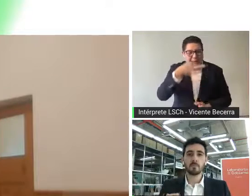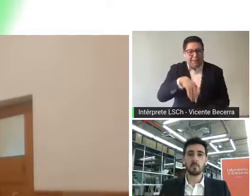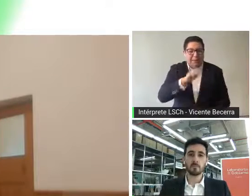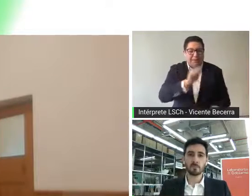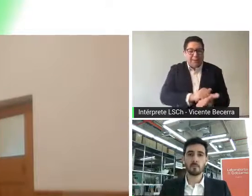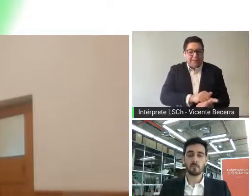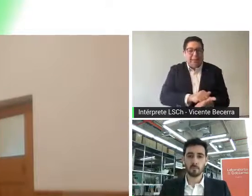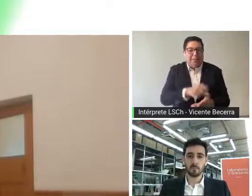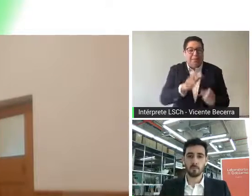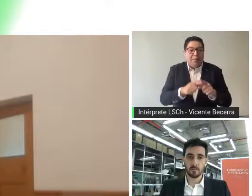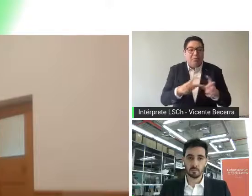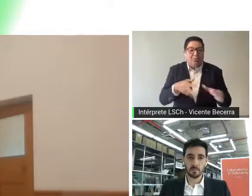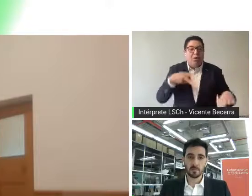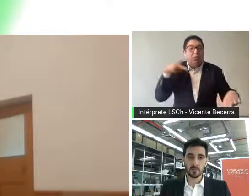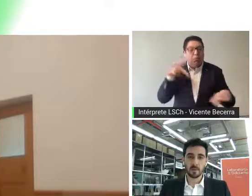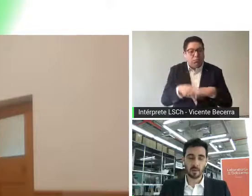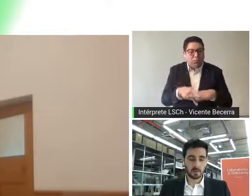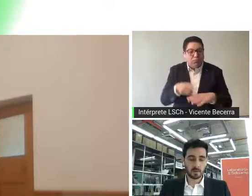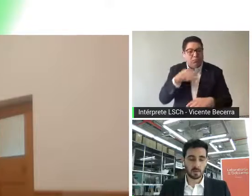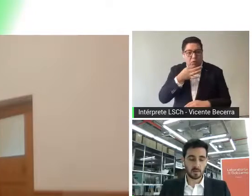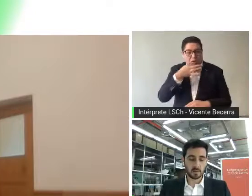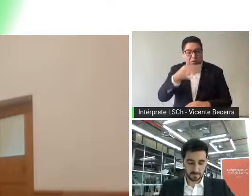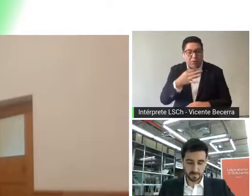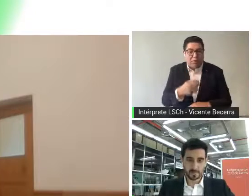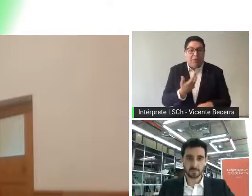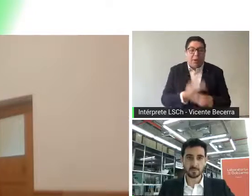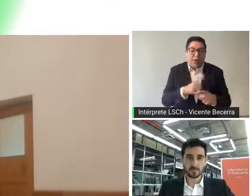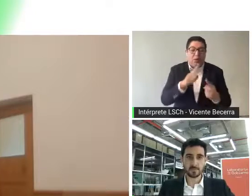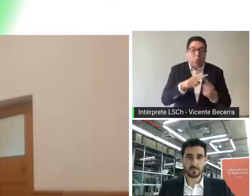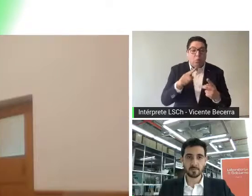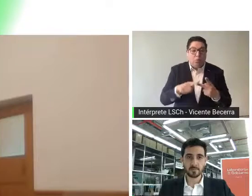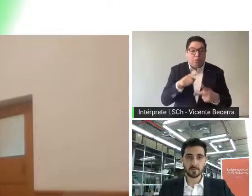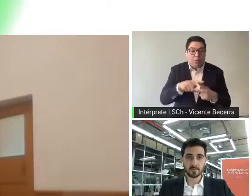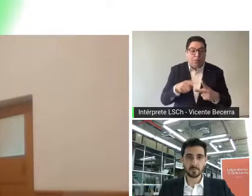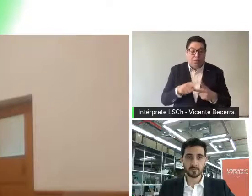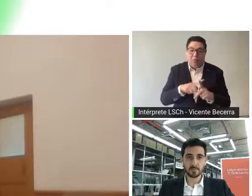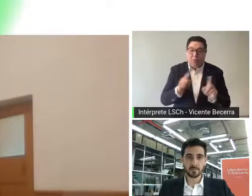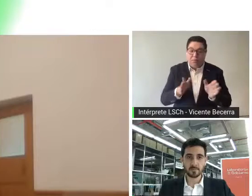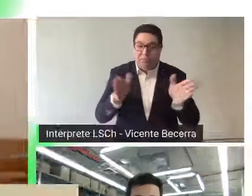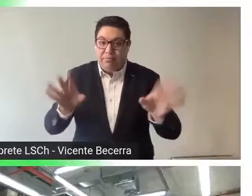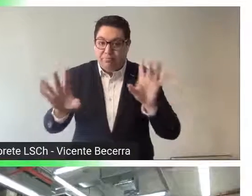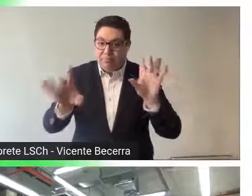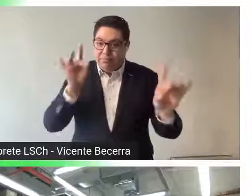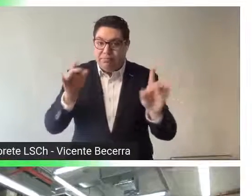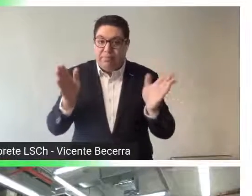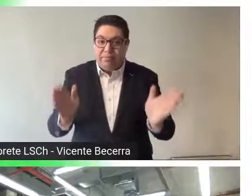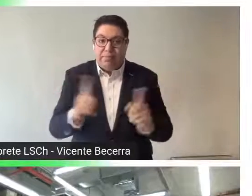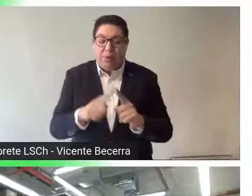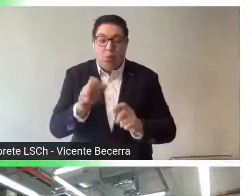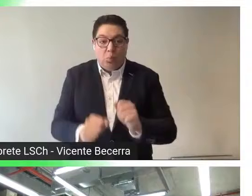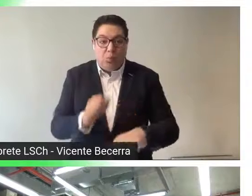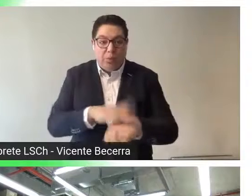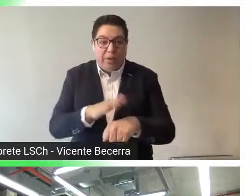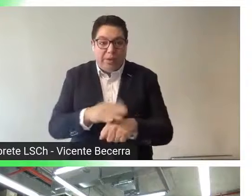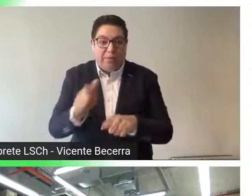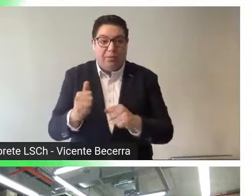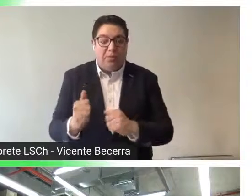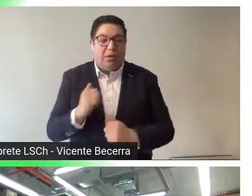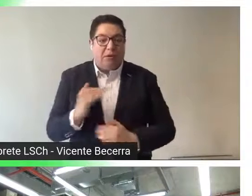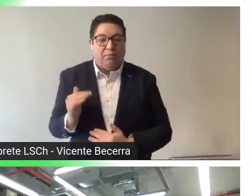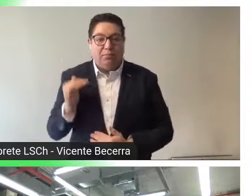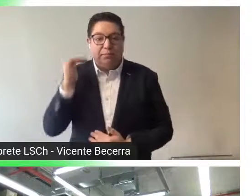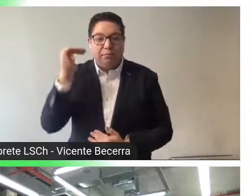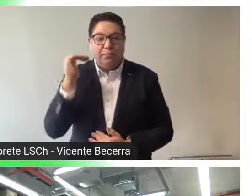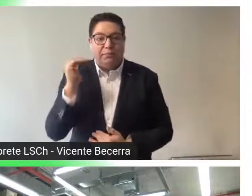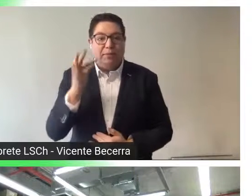que se paralizara el acto, yo tenía 2 posibilidades. Una, de actuar con autoridad y